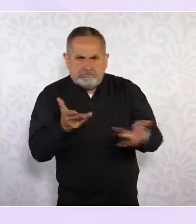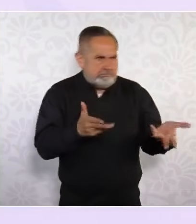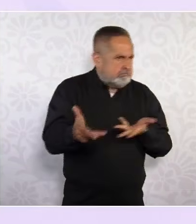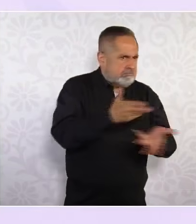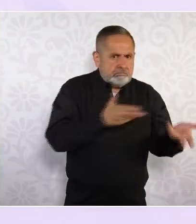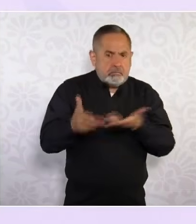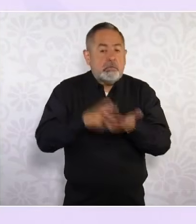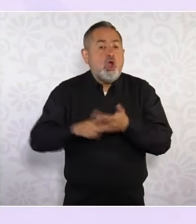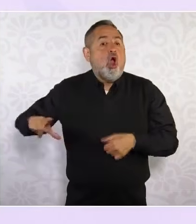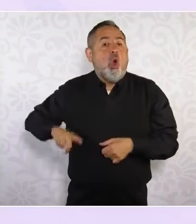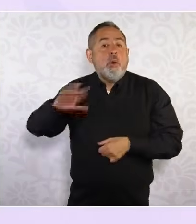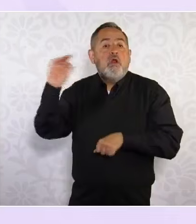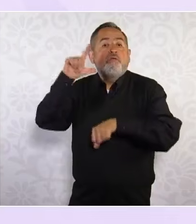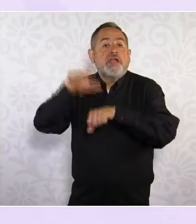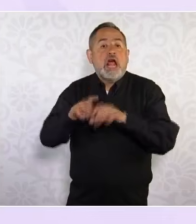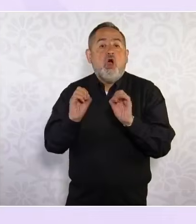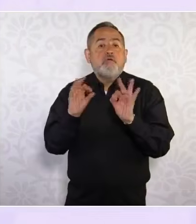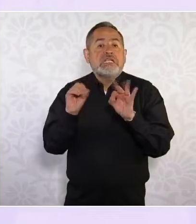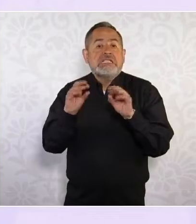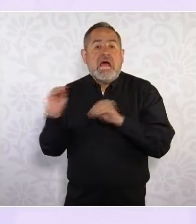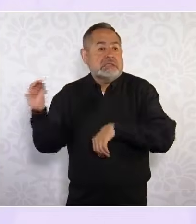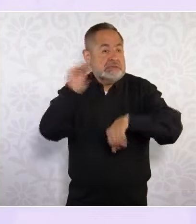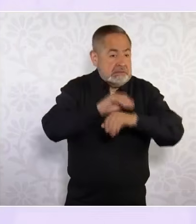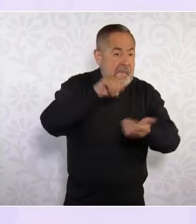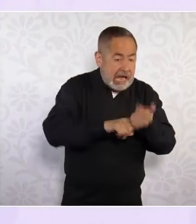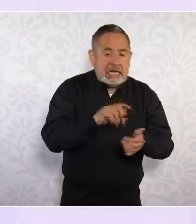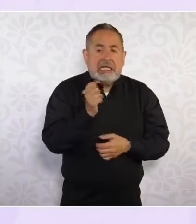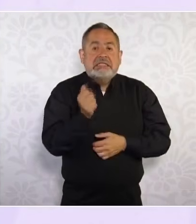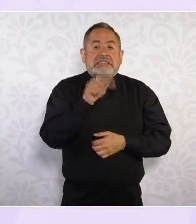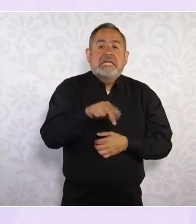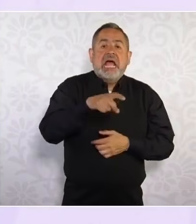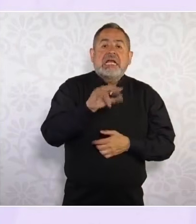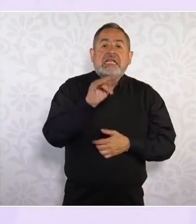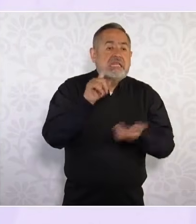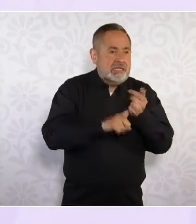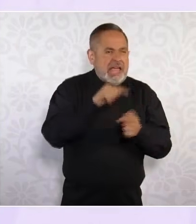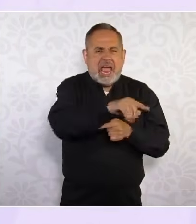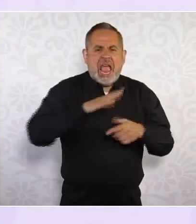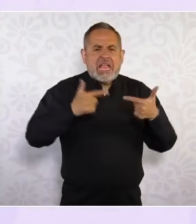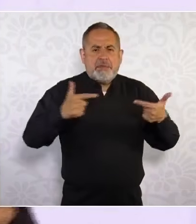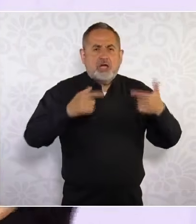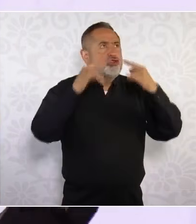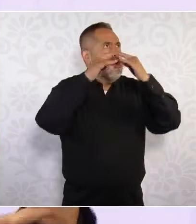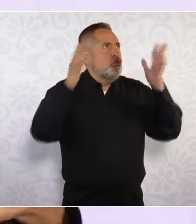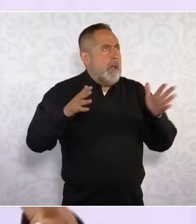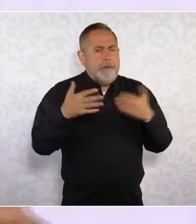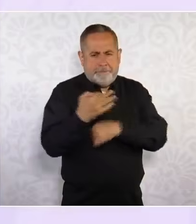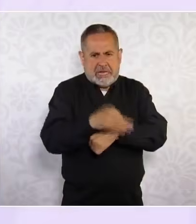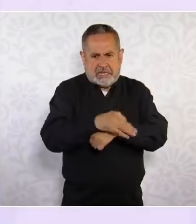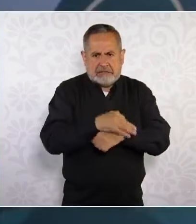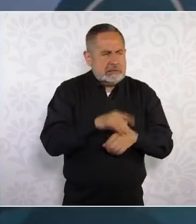centro del gobierno federal en San Quintín, en un gimnasio de manera provisional, y vamos a construir